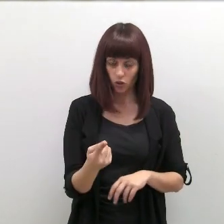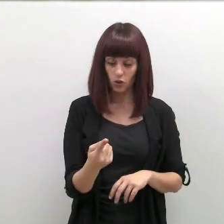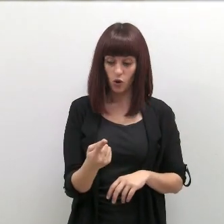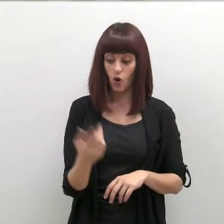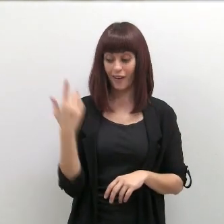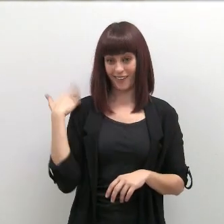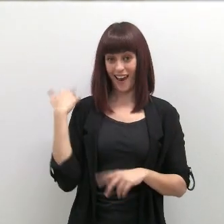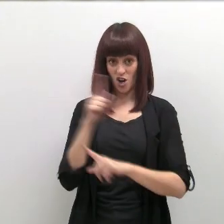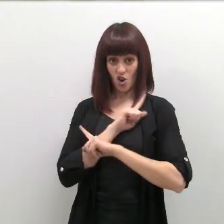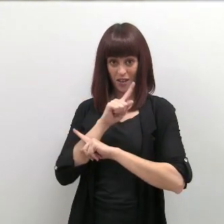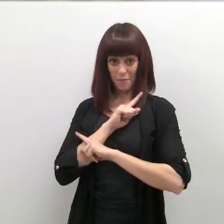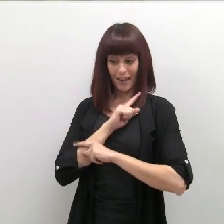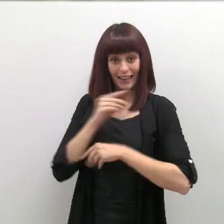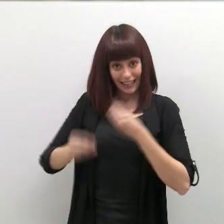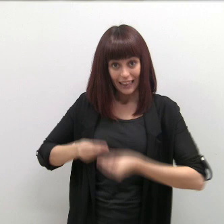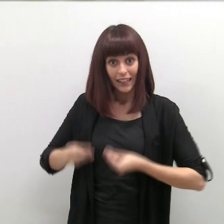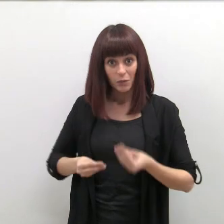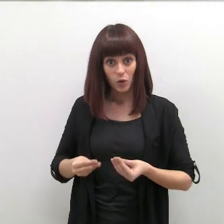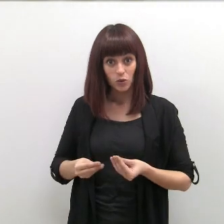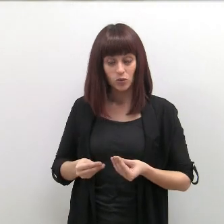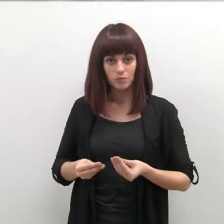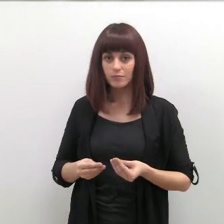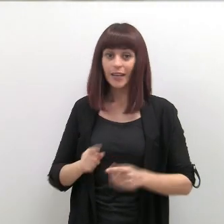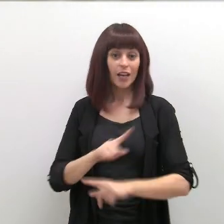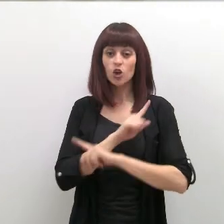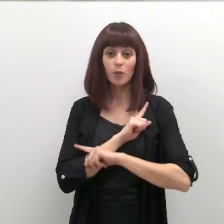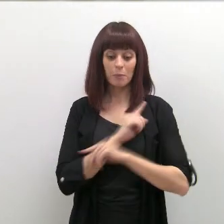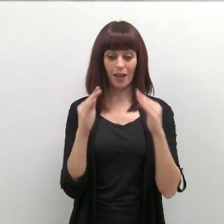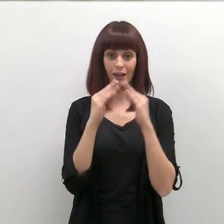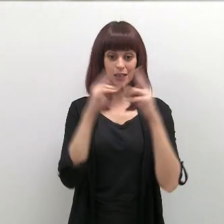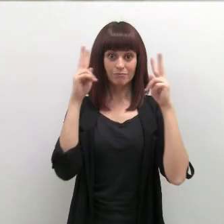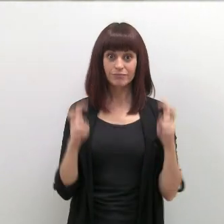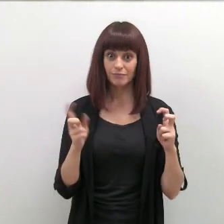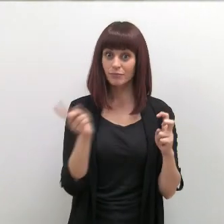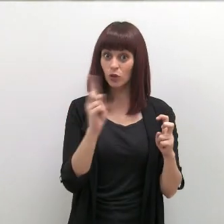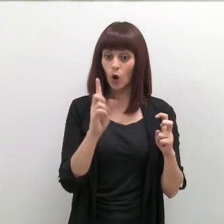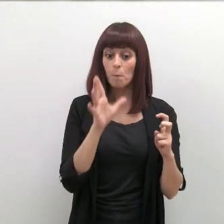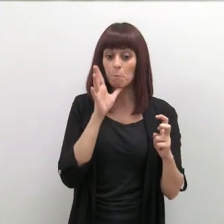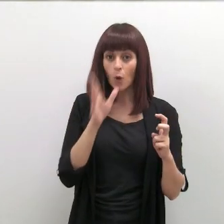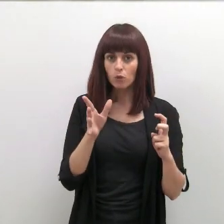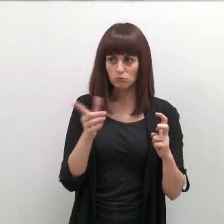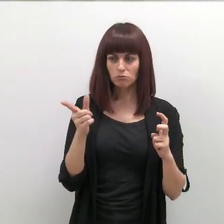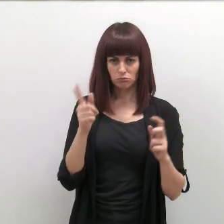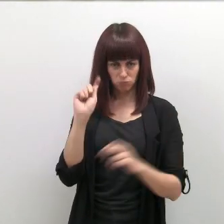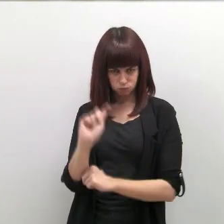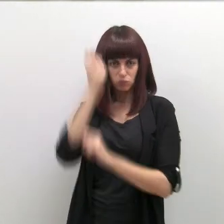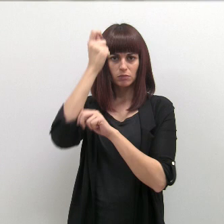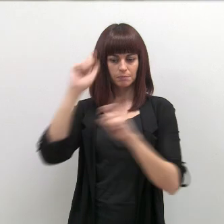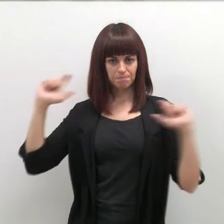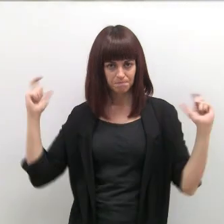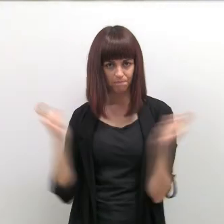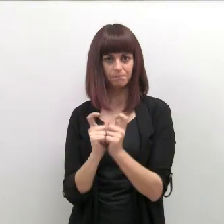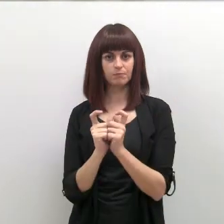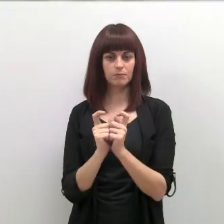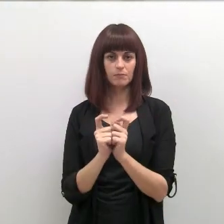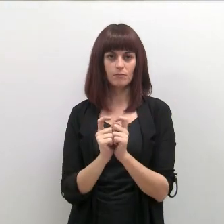hicimos en noviembre no nos llegamos a confinar domiciliariamente y conseguimos bajar la incidencia. Lo que